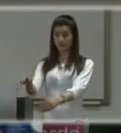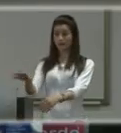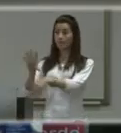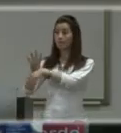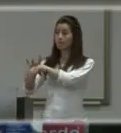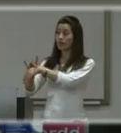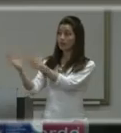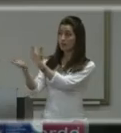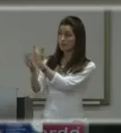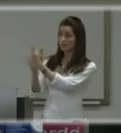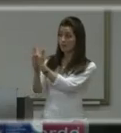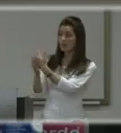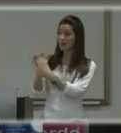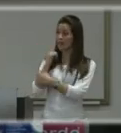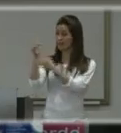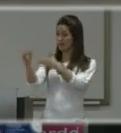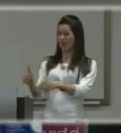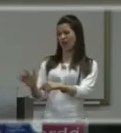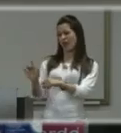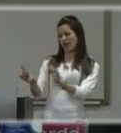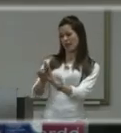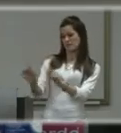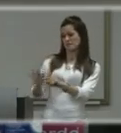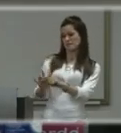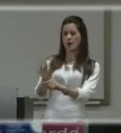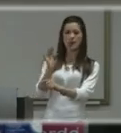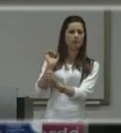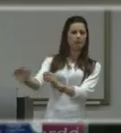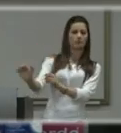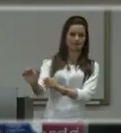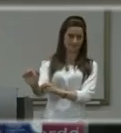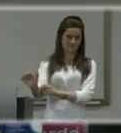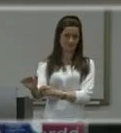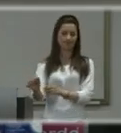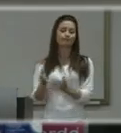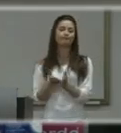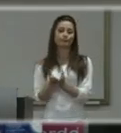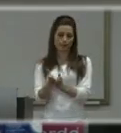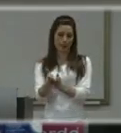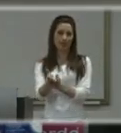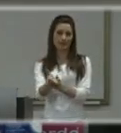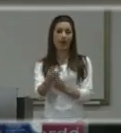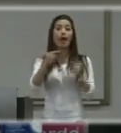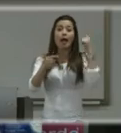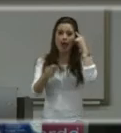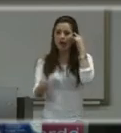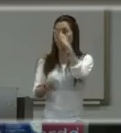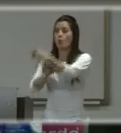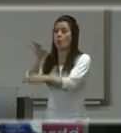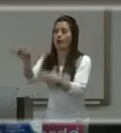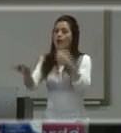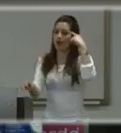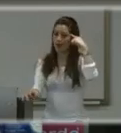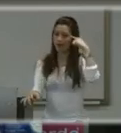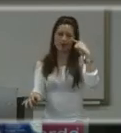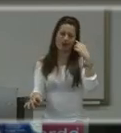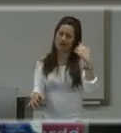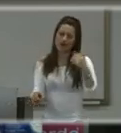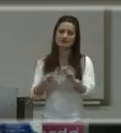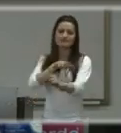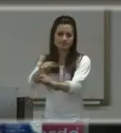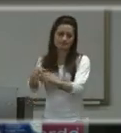médicas de la discapacidad, y todavía se considera un mecanismo de protección a personas con